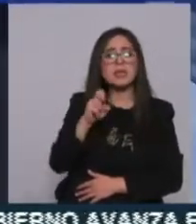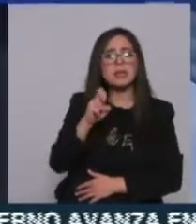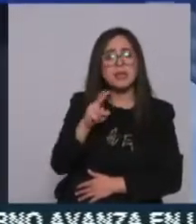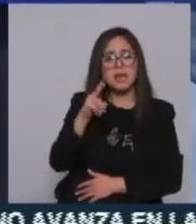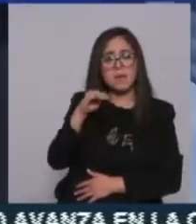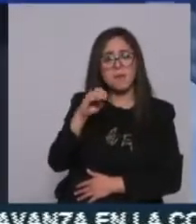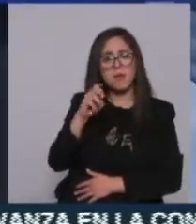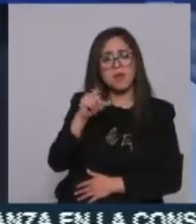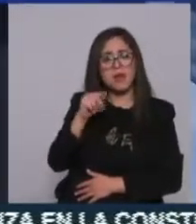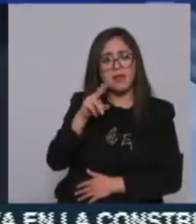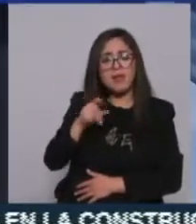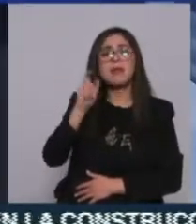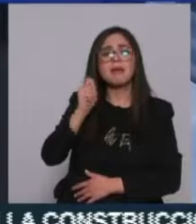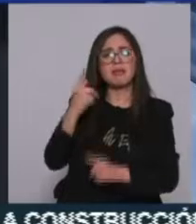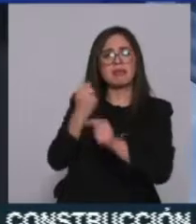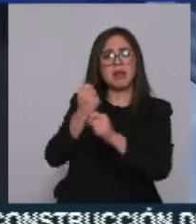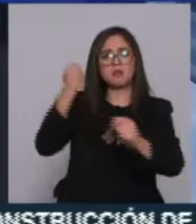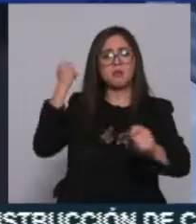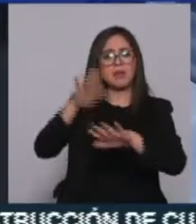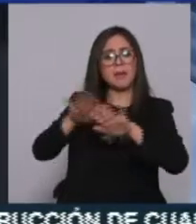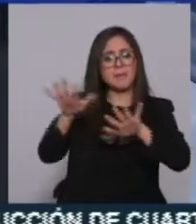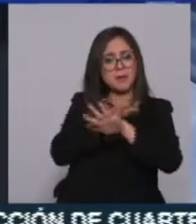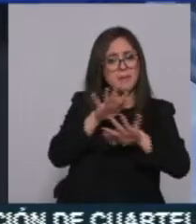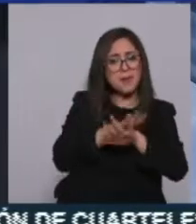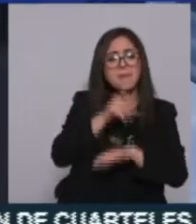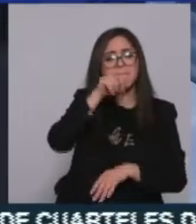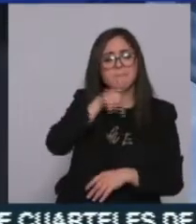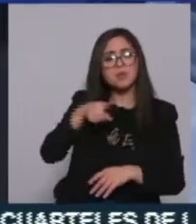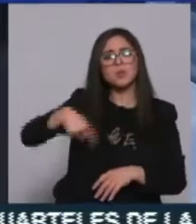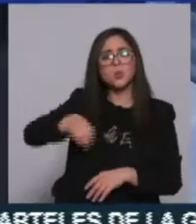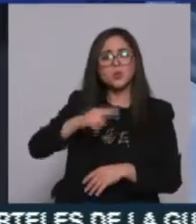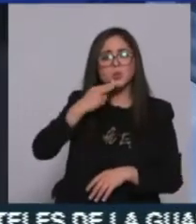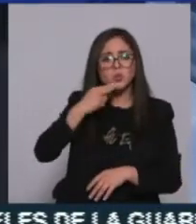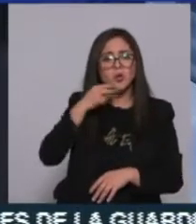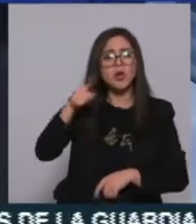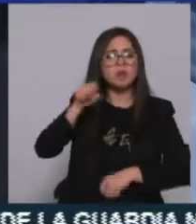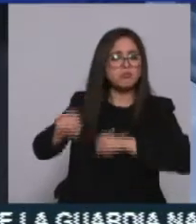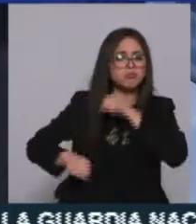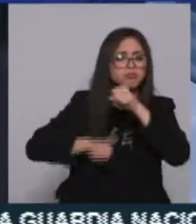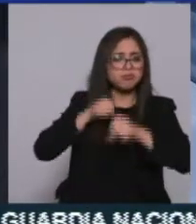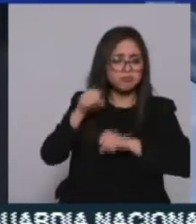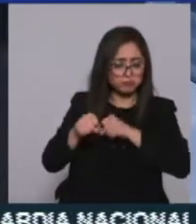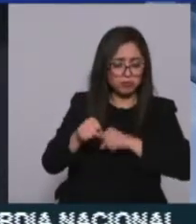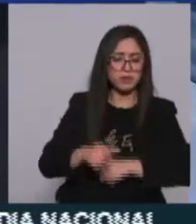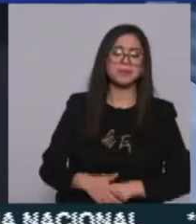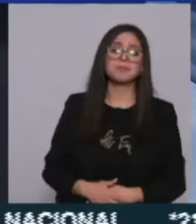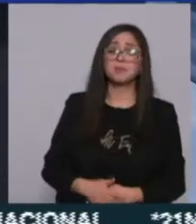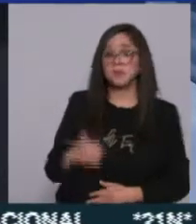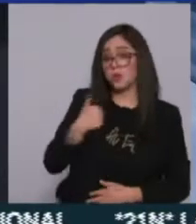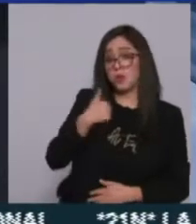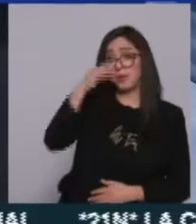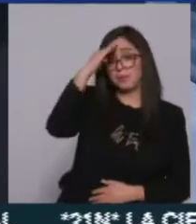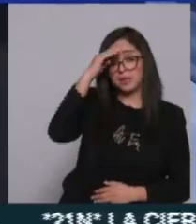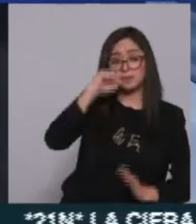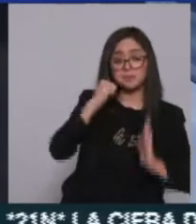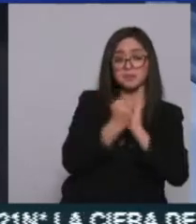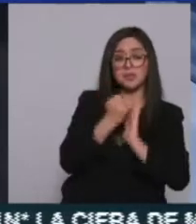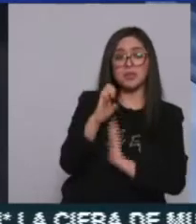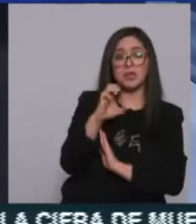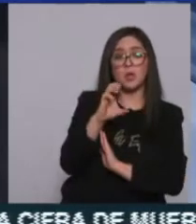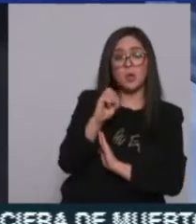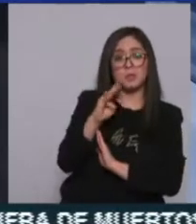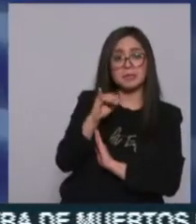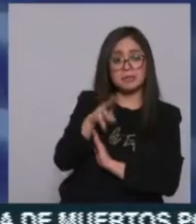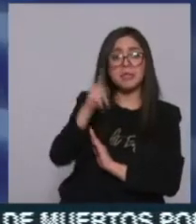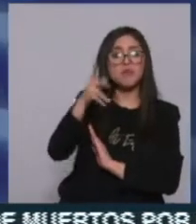transporte público masivo y con la existencia de infraestructura en estas localidades. Lo que yo veo de futuro para Ecobici, y recientemente